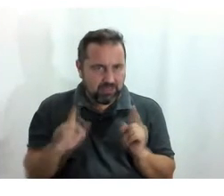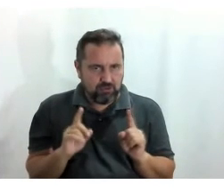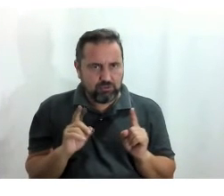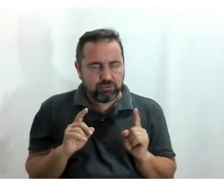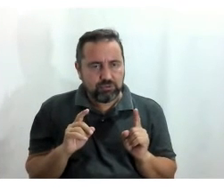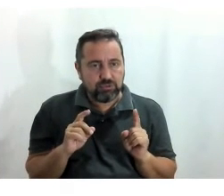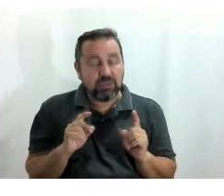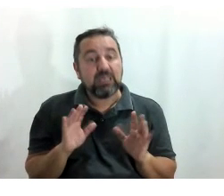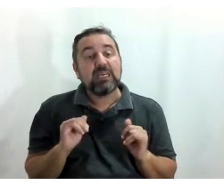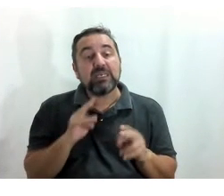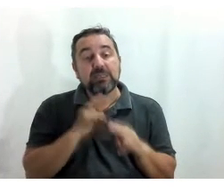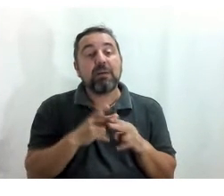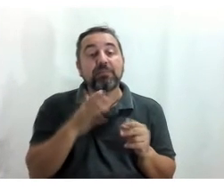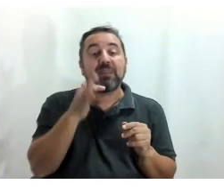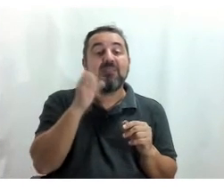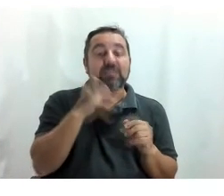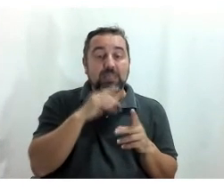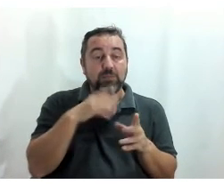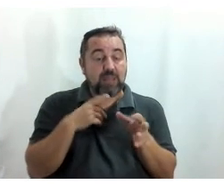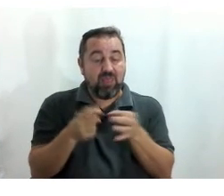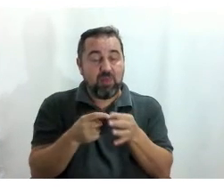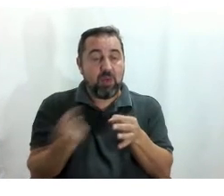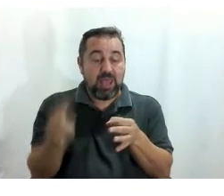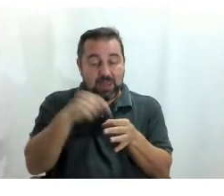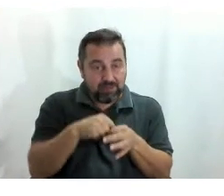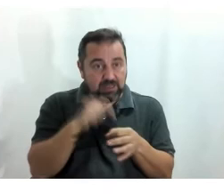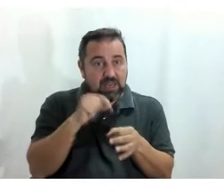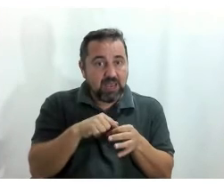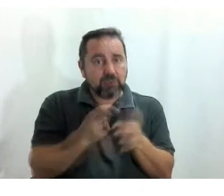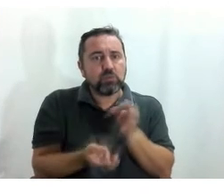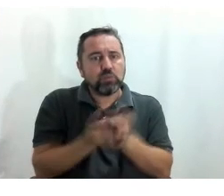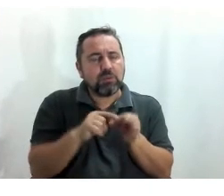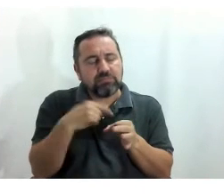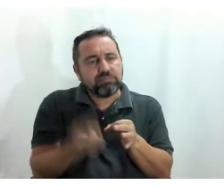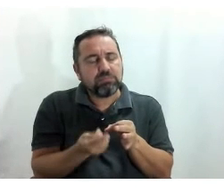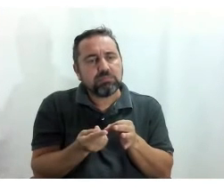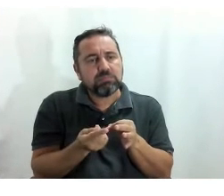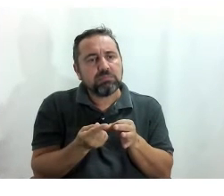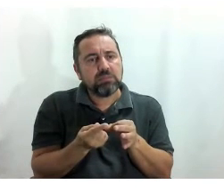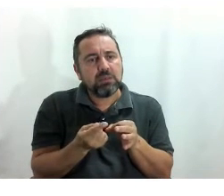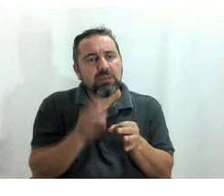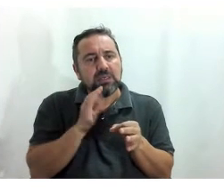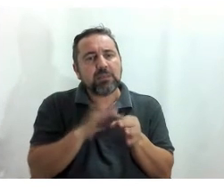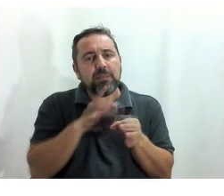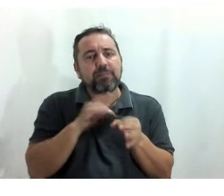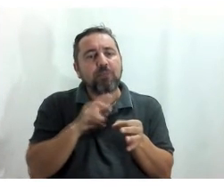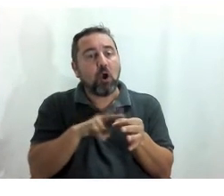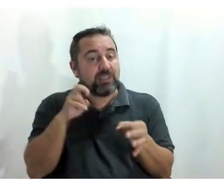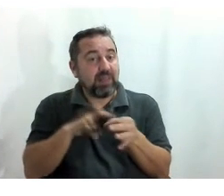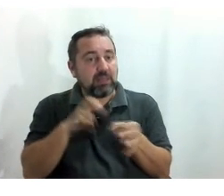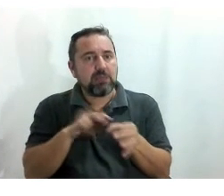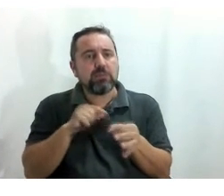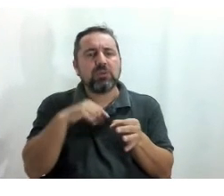Y el cisplatino, cuando entra en la célula, va a producir una serie de fenómenos, entre ellos estrés oxidativo y alteraciones de la